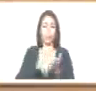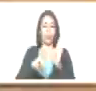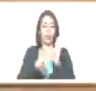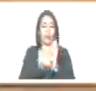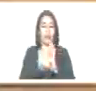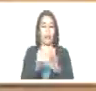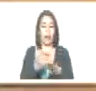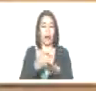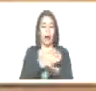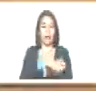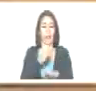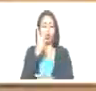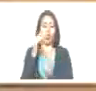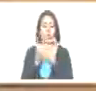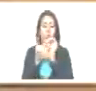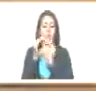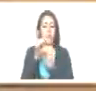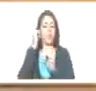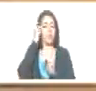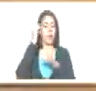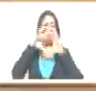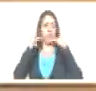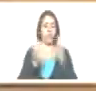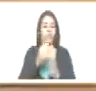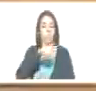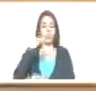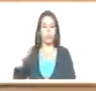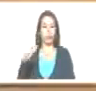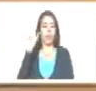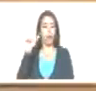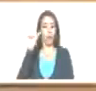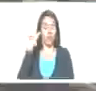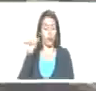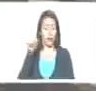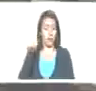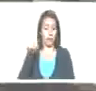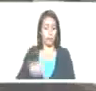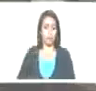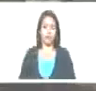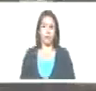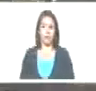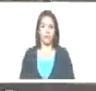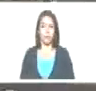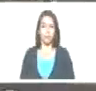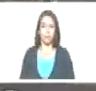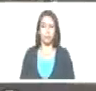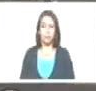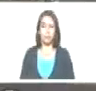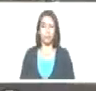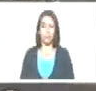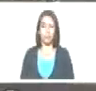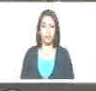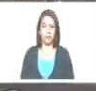de abril, Día Mundial de las Personas con Trastorno del Espectro Autista.